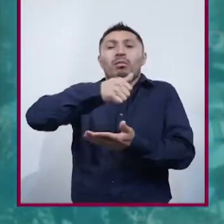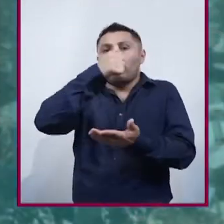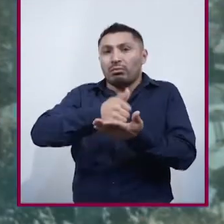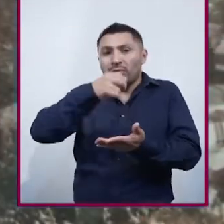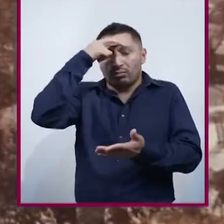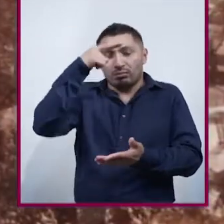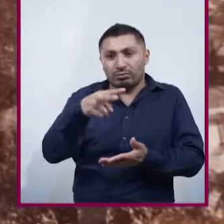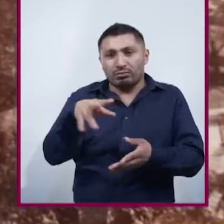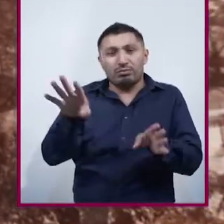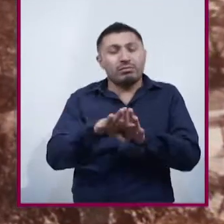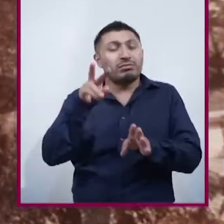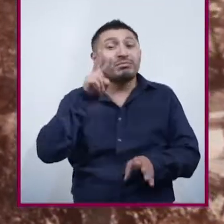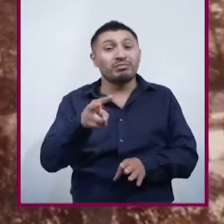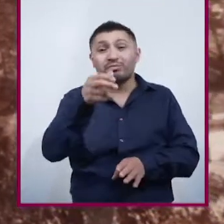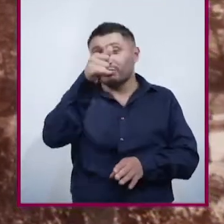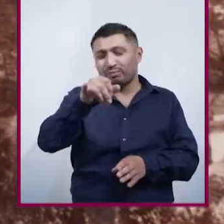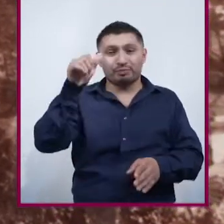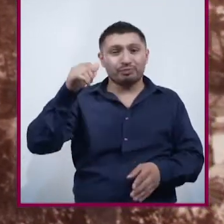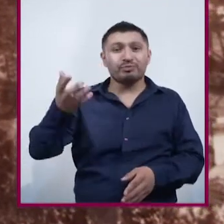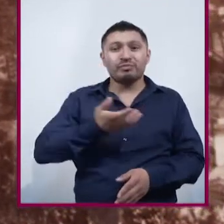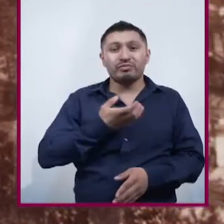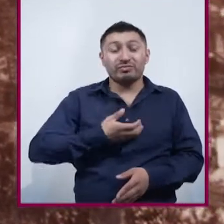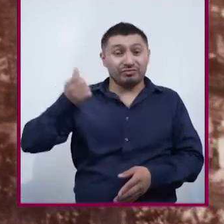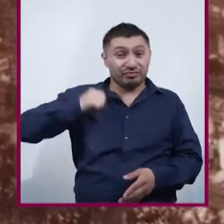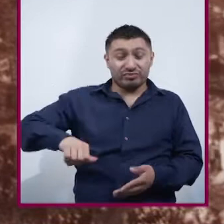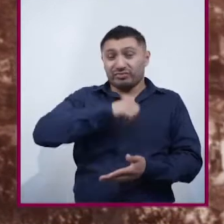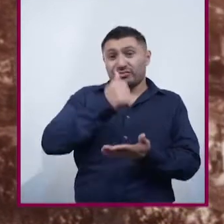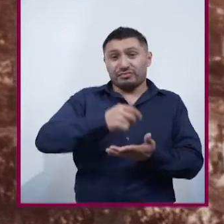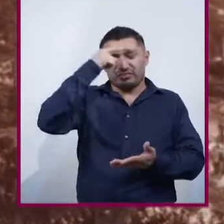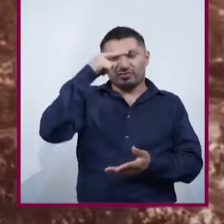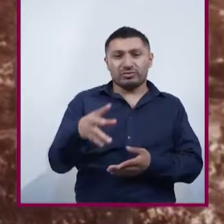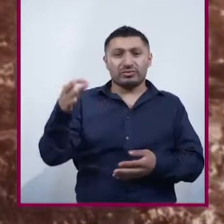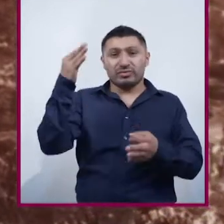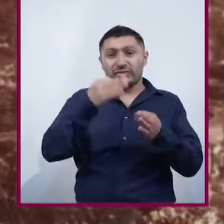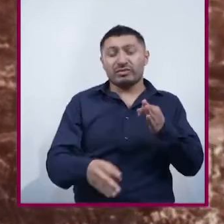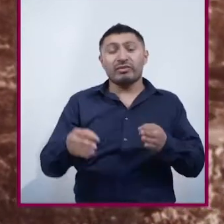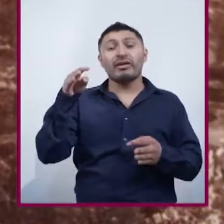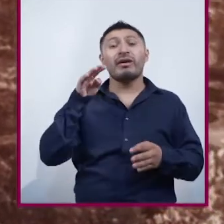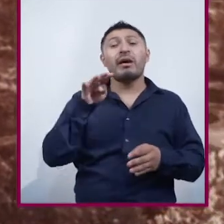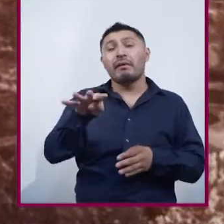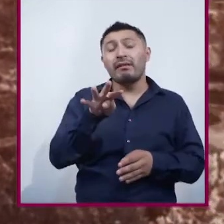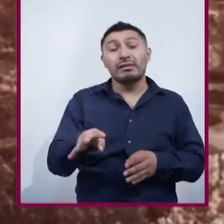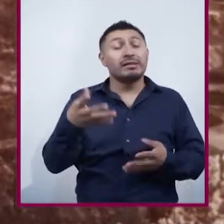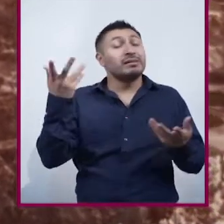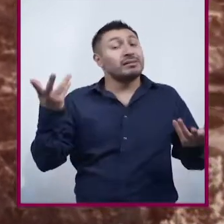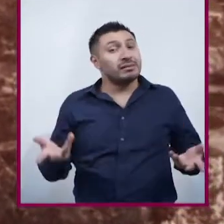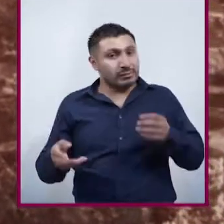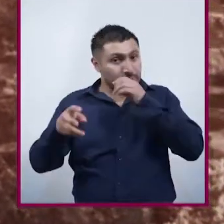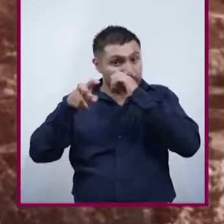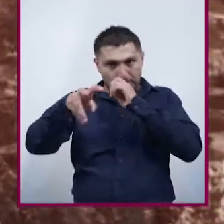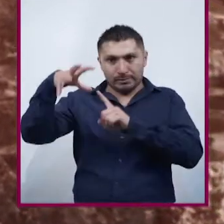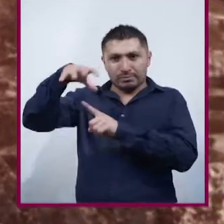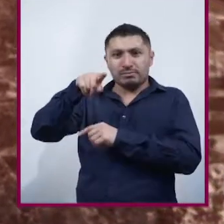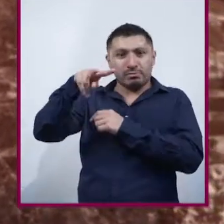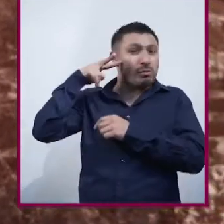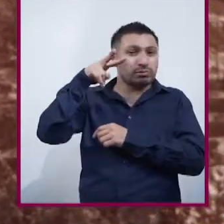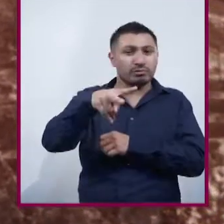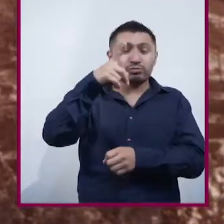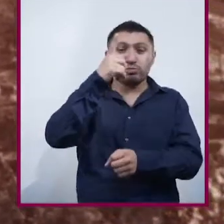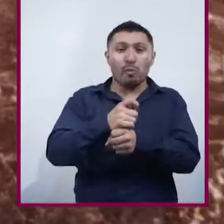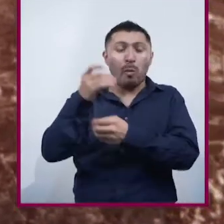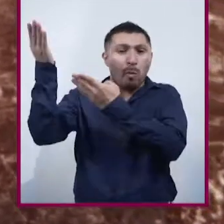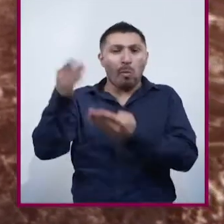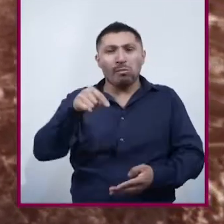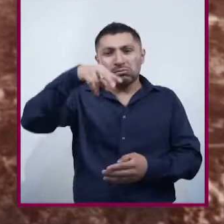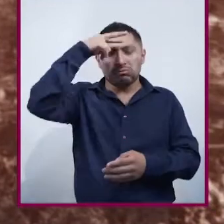México. ¿Cómo ves? Así era el Zócalo de la Ciudad de México a finales del 19. Y por cierto, el kiosco que ves fue el